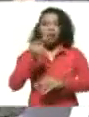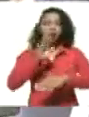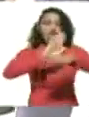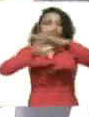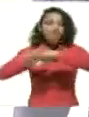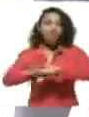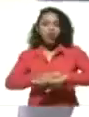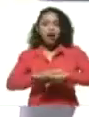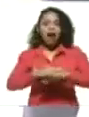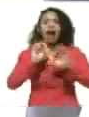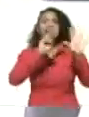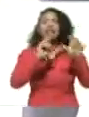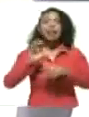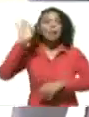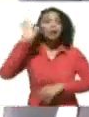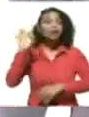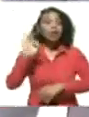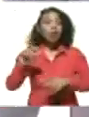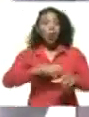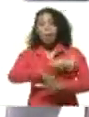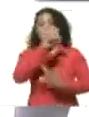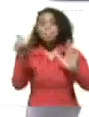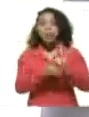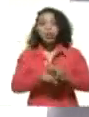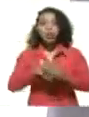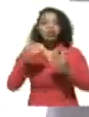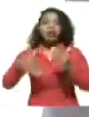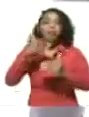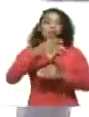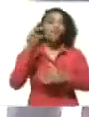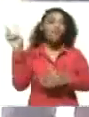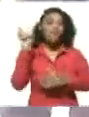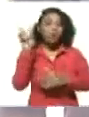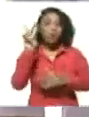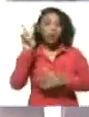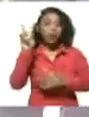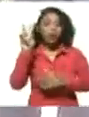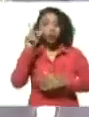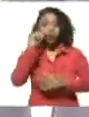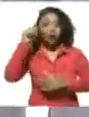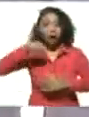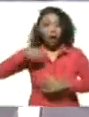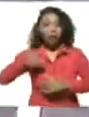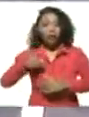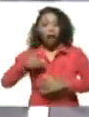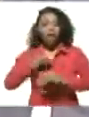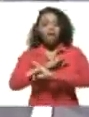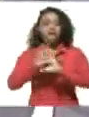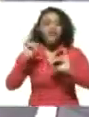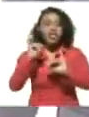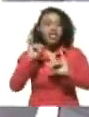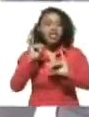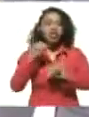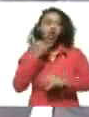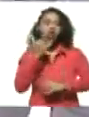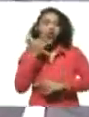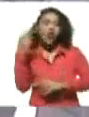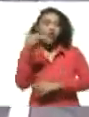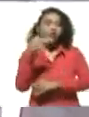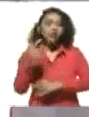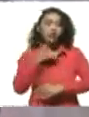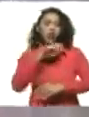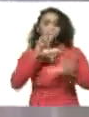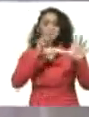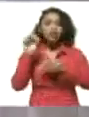70% de inmunización del pueblo venezolano para finales de noviembre debemos estar en un 80 por ciento y para